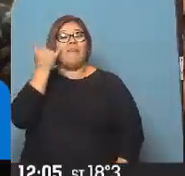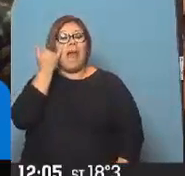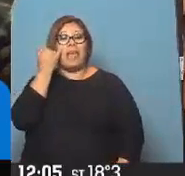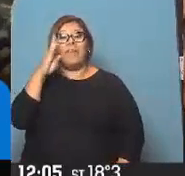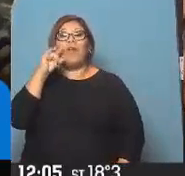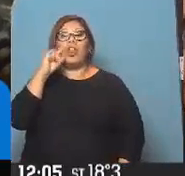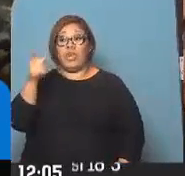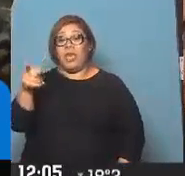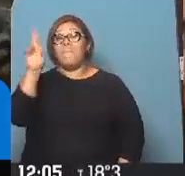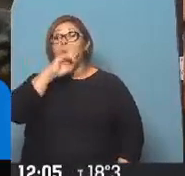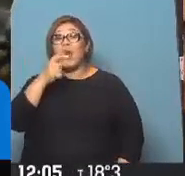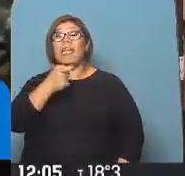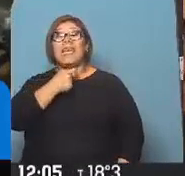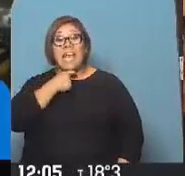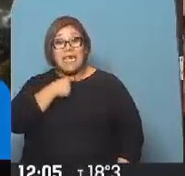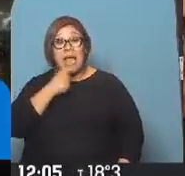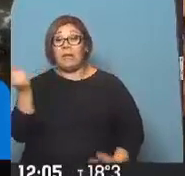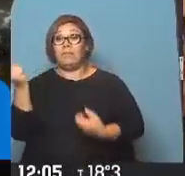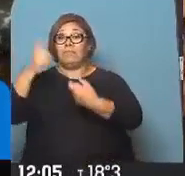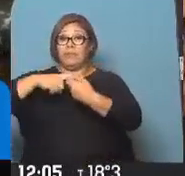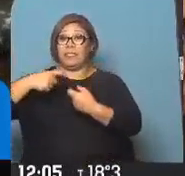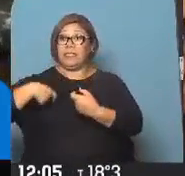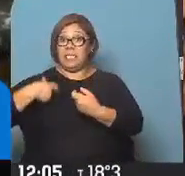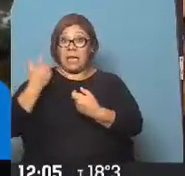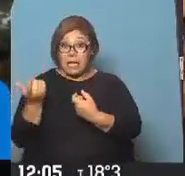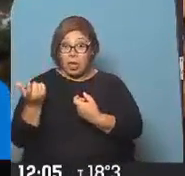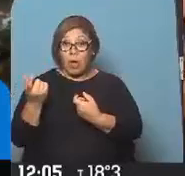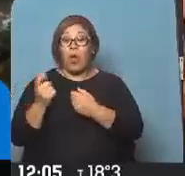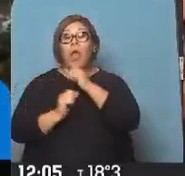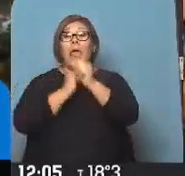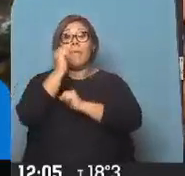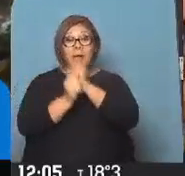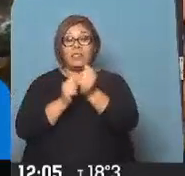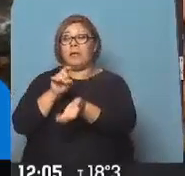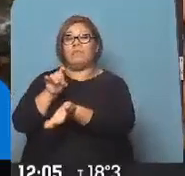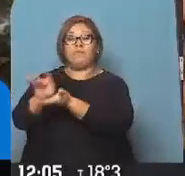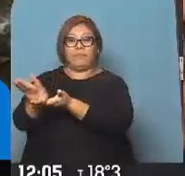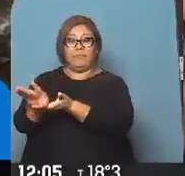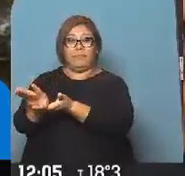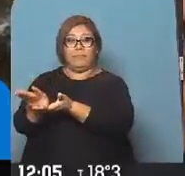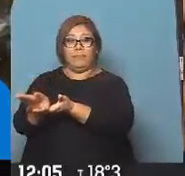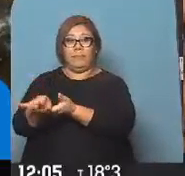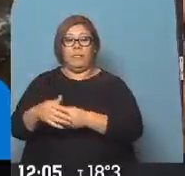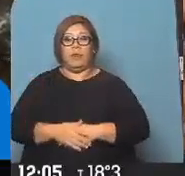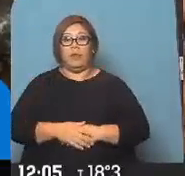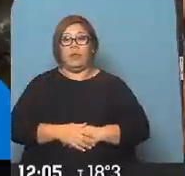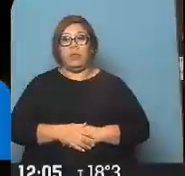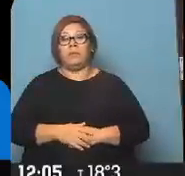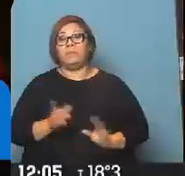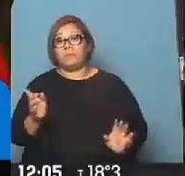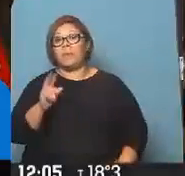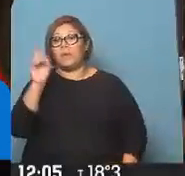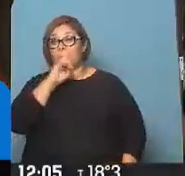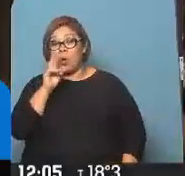sindicato de actividad está despedida internada ahora la compañera por todo lo que está viviendo en este momento me decían que la tuvieron que internar